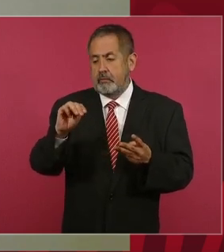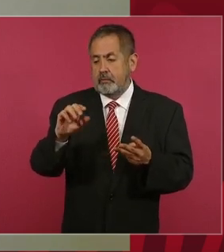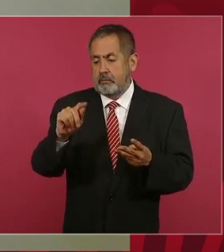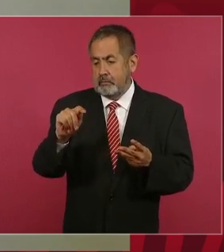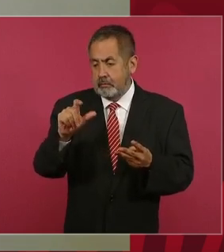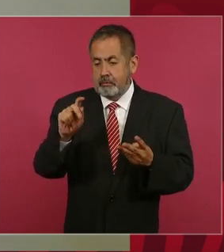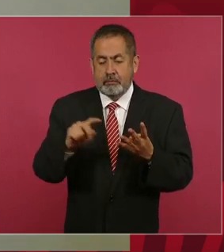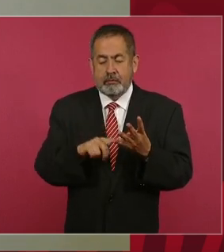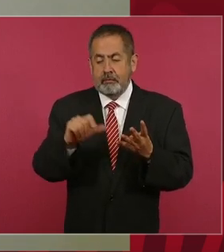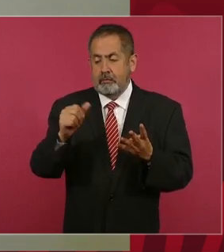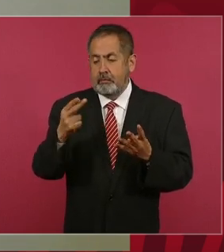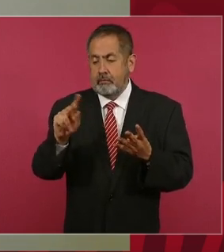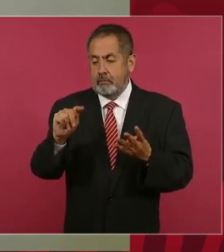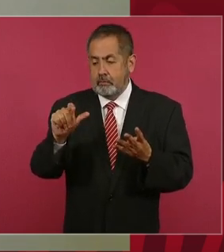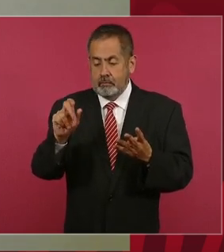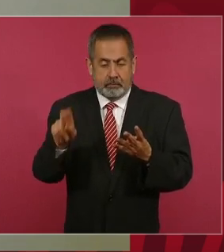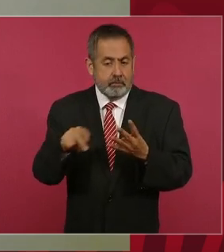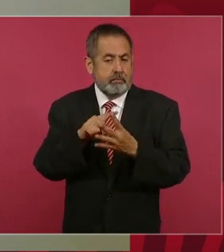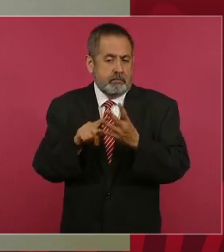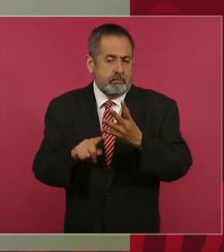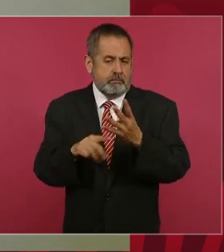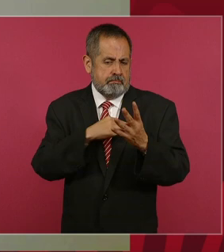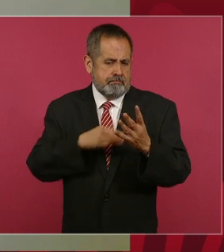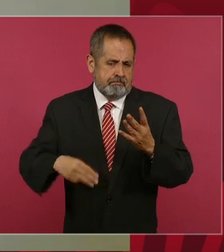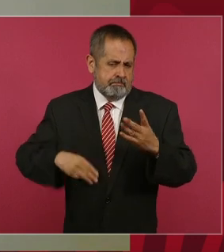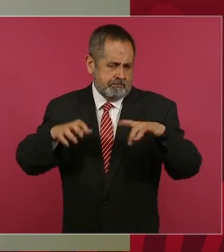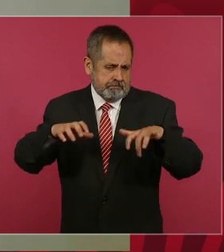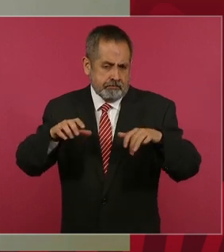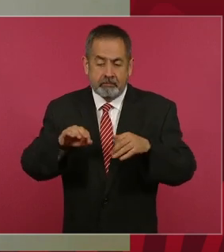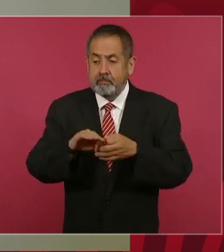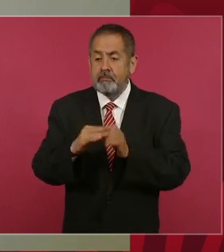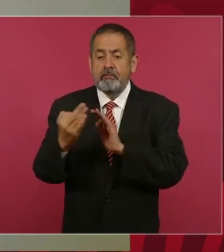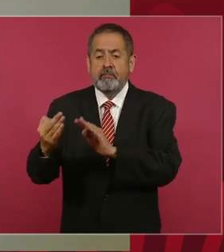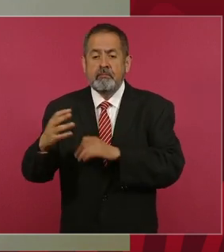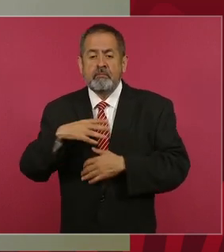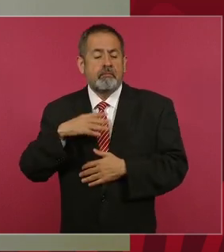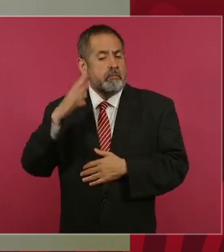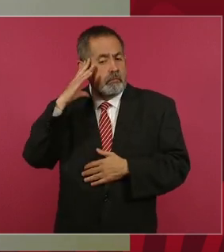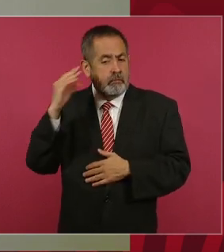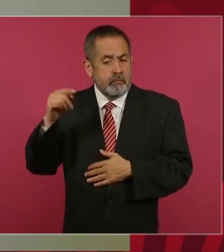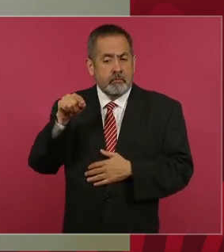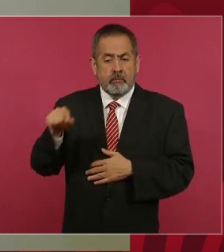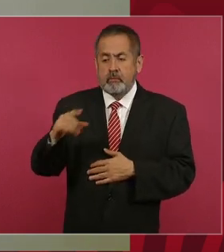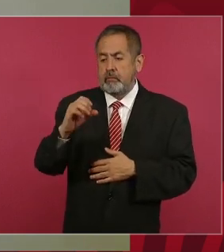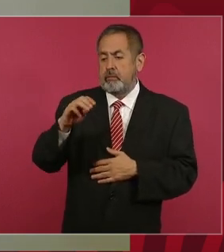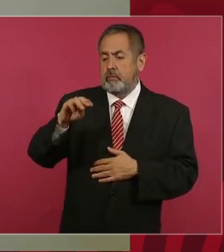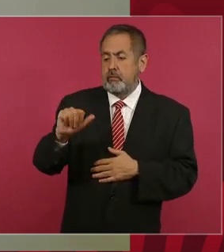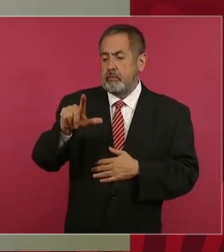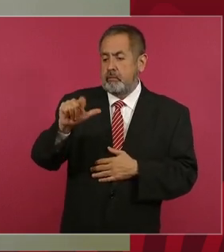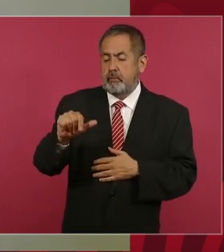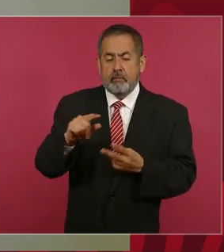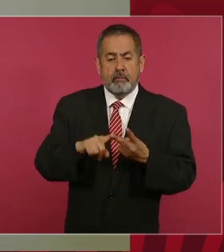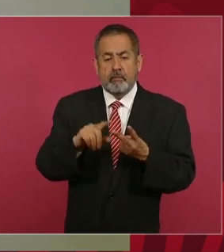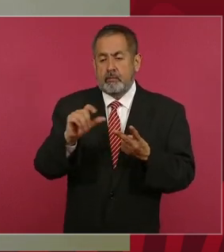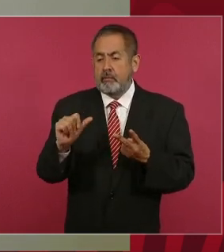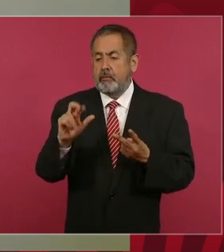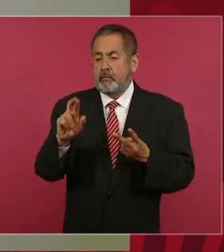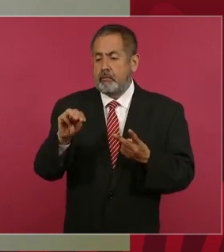y Autlán. Asimismo, en Colima, en los municipios de Comala y